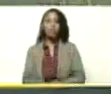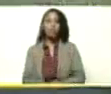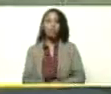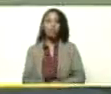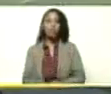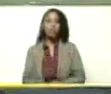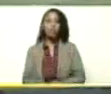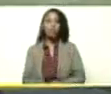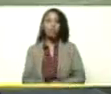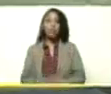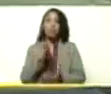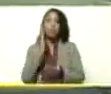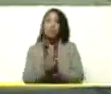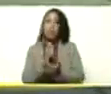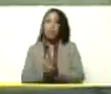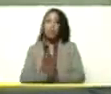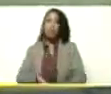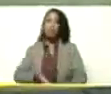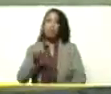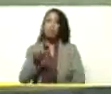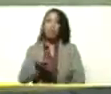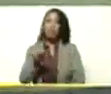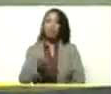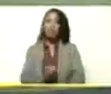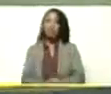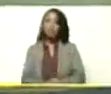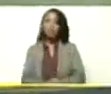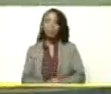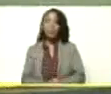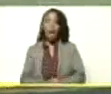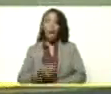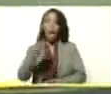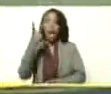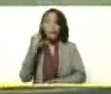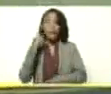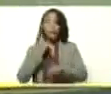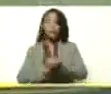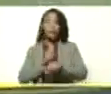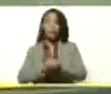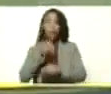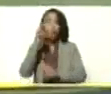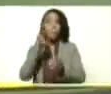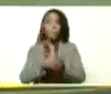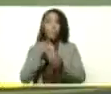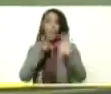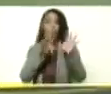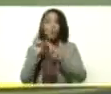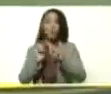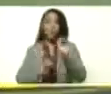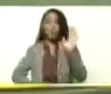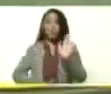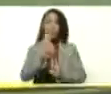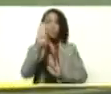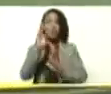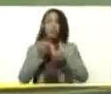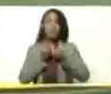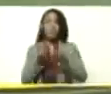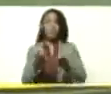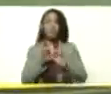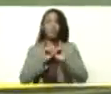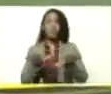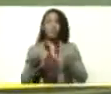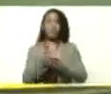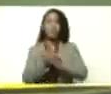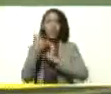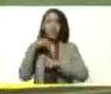siempre es importante ayer tuvimos un récord 2000 90 casos hoy hemos tenido